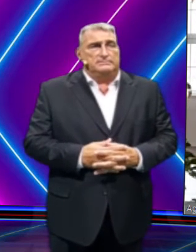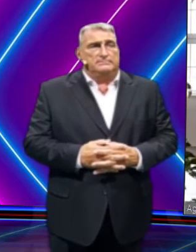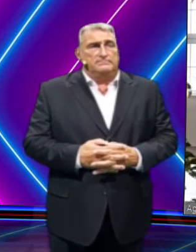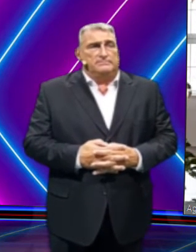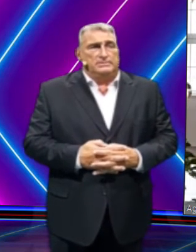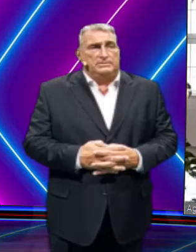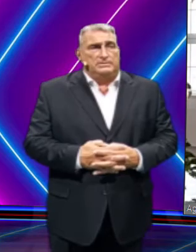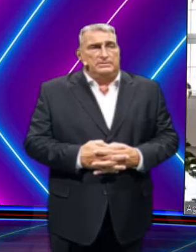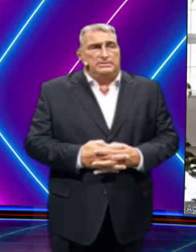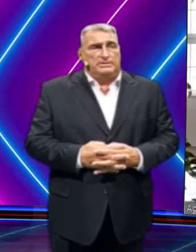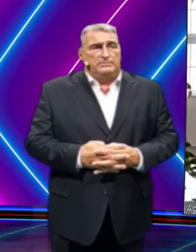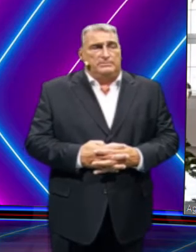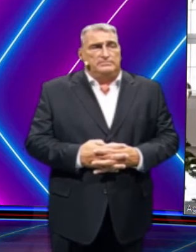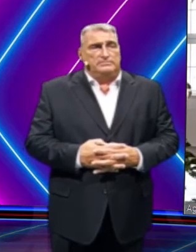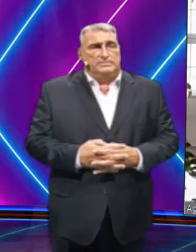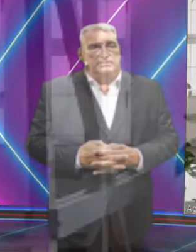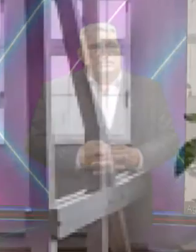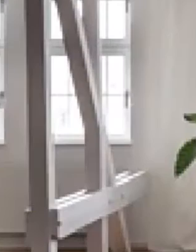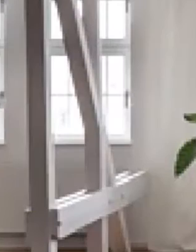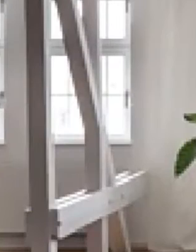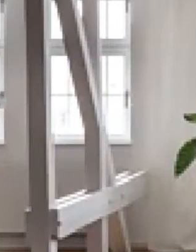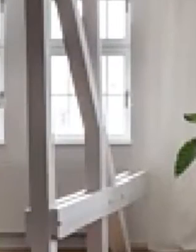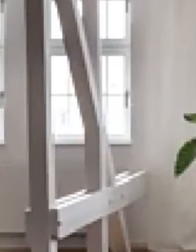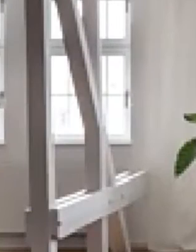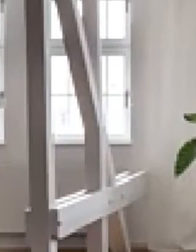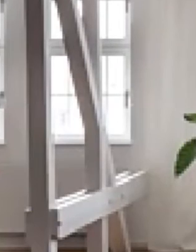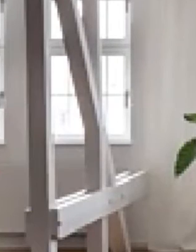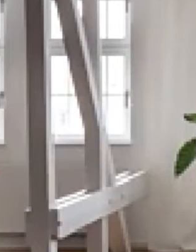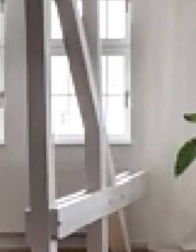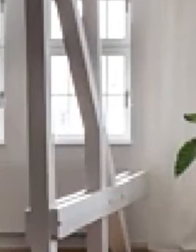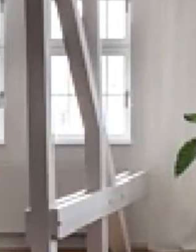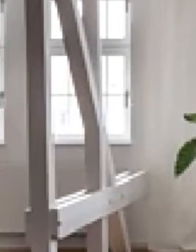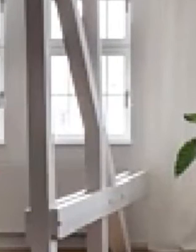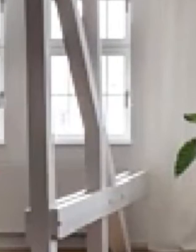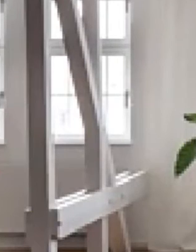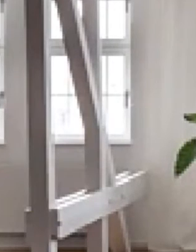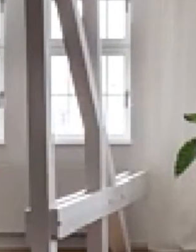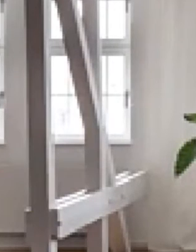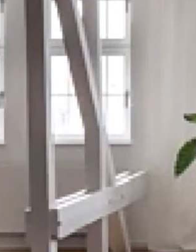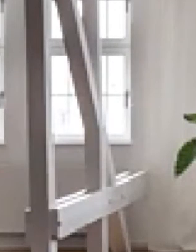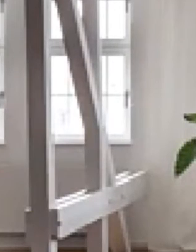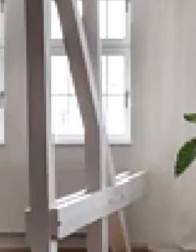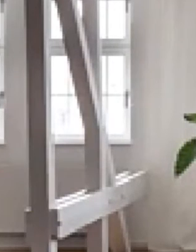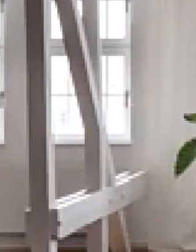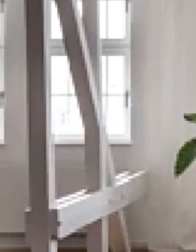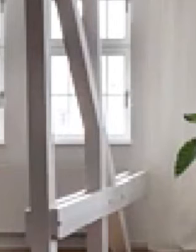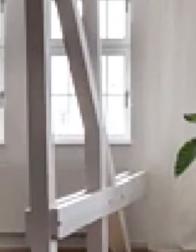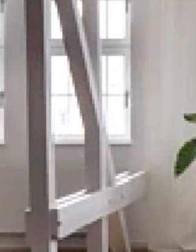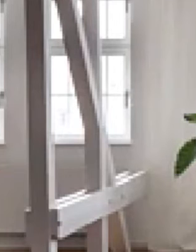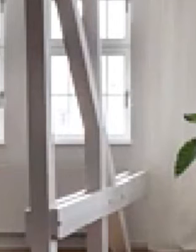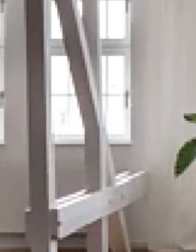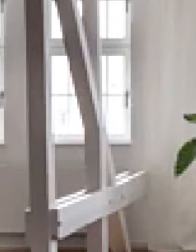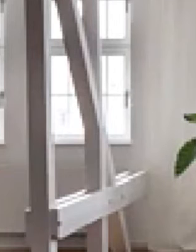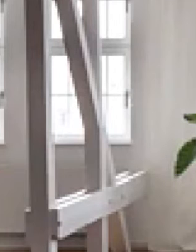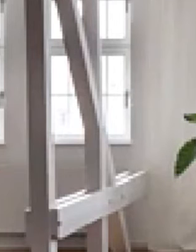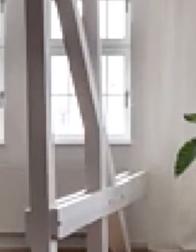pongo, mire que redondeemos dentro de los 10 países que más muertos tienen por cada millón de habitantes. Redondeamos ahí. ¿Me